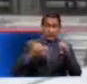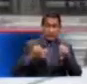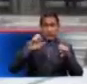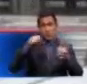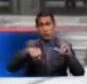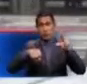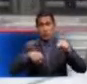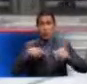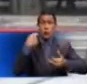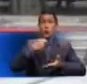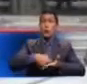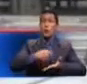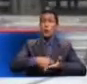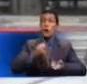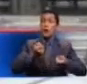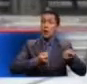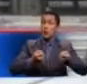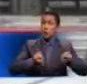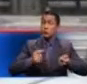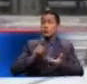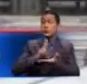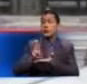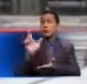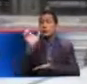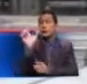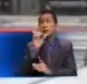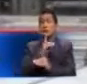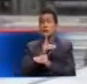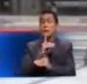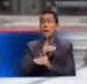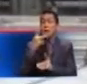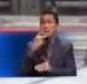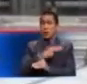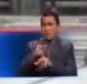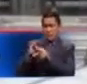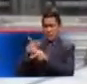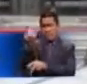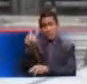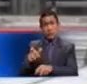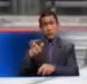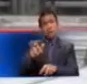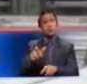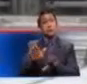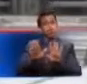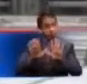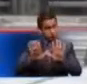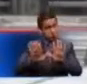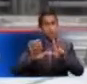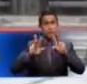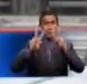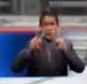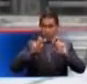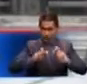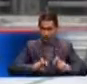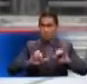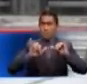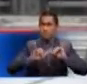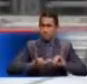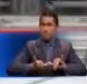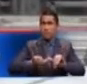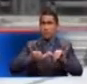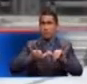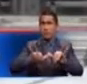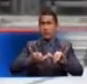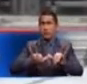compra de vehículos con ese carné de discapacidad. Ha dicho que de existir inconsistencias o supuestas